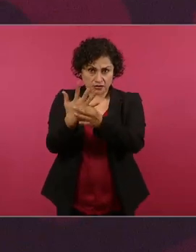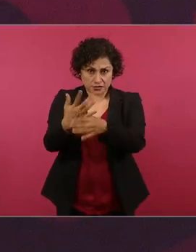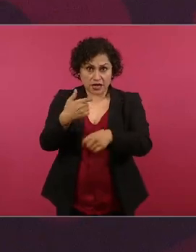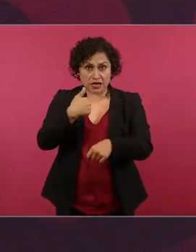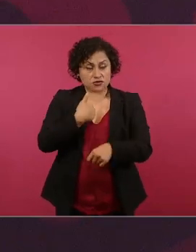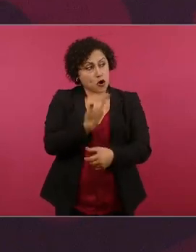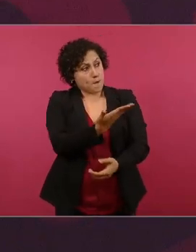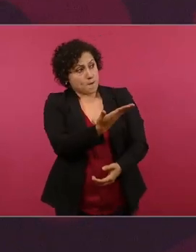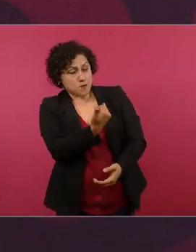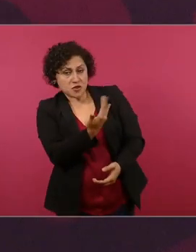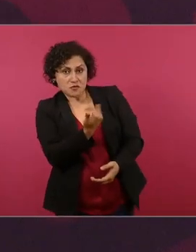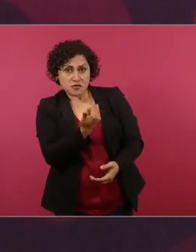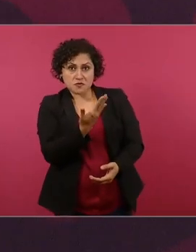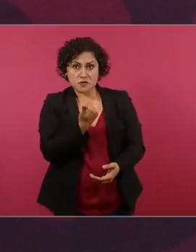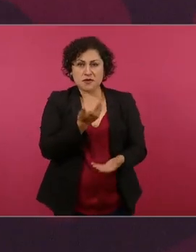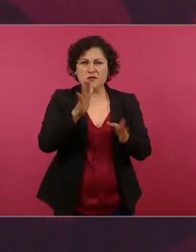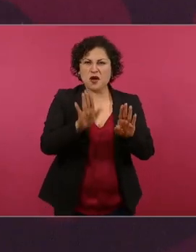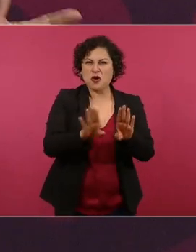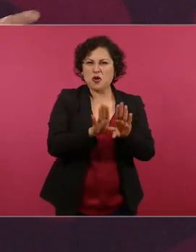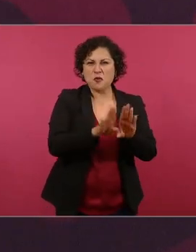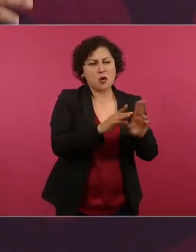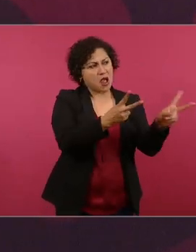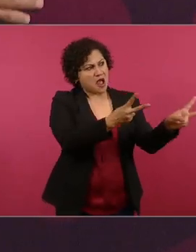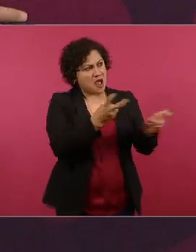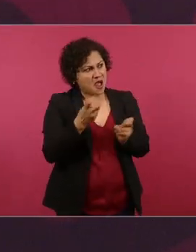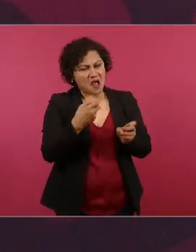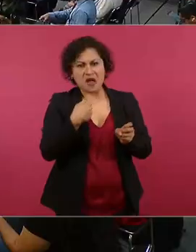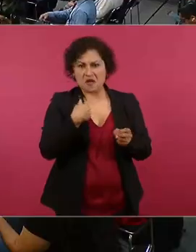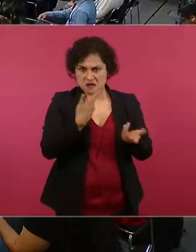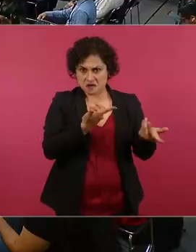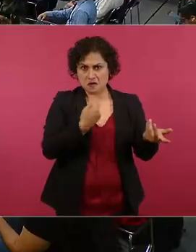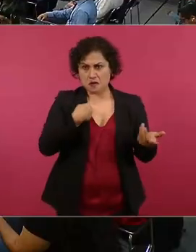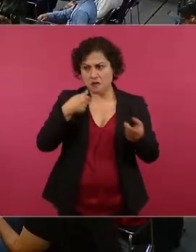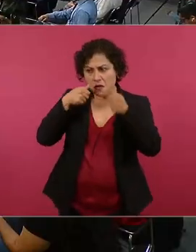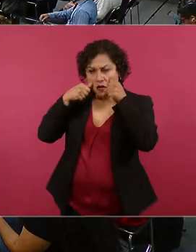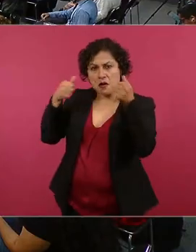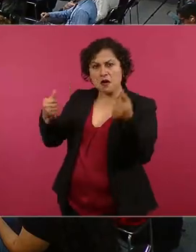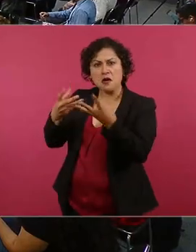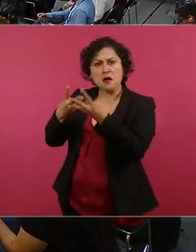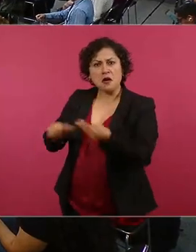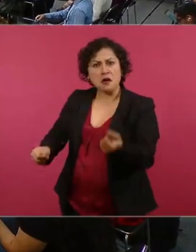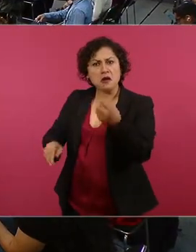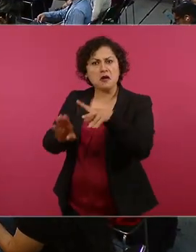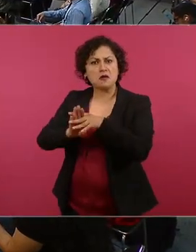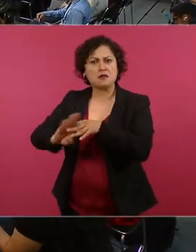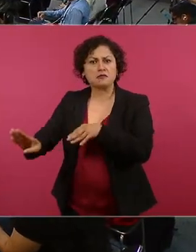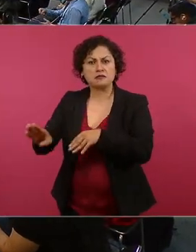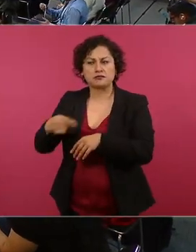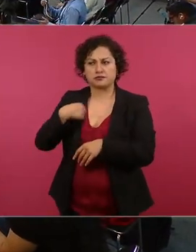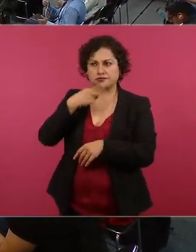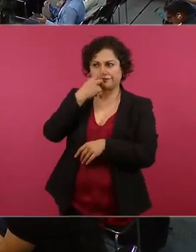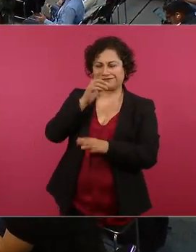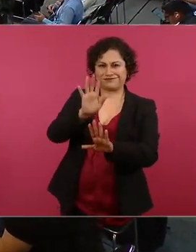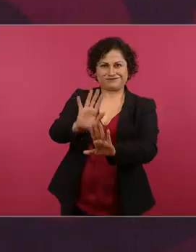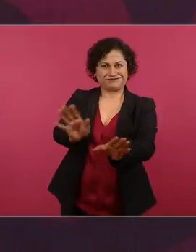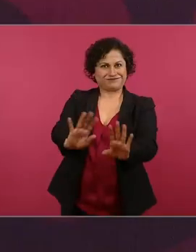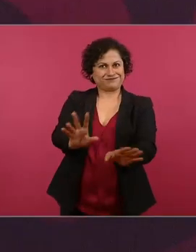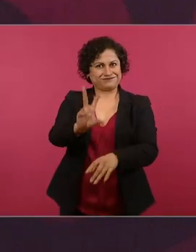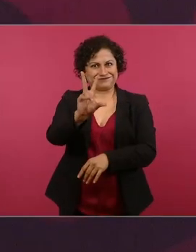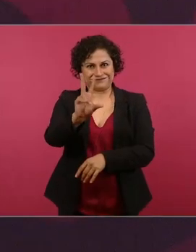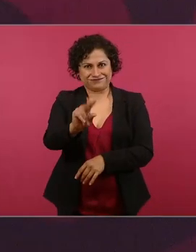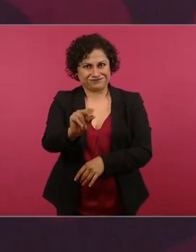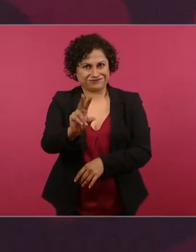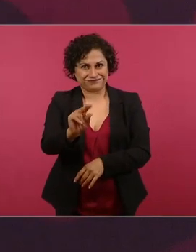sobornando para poder resolver el problema migratorio. No, le digo, sí estamos